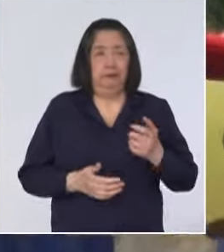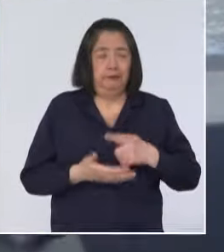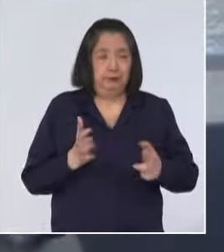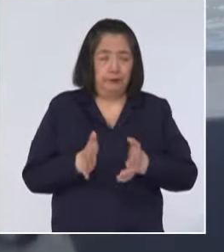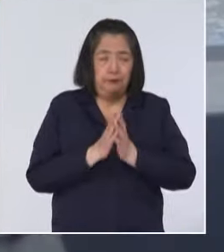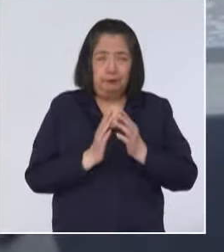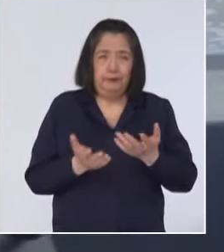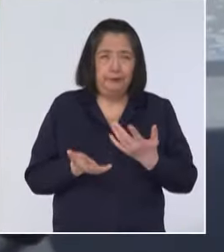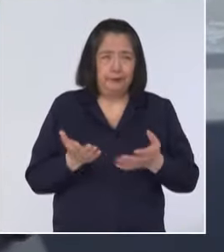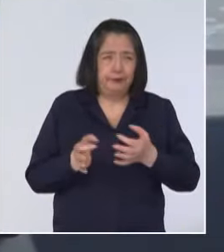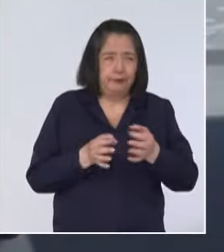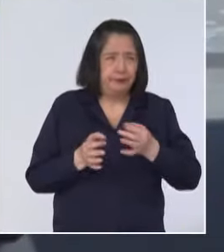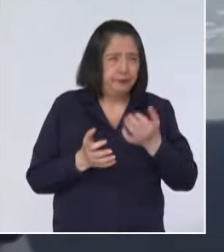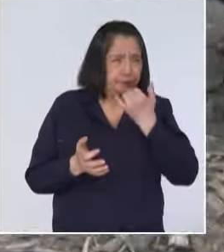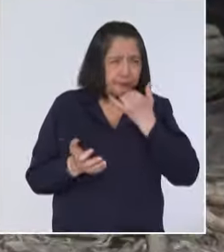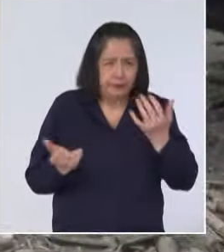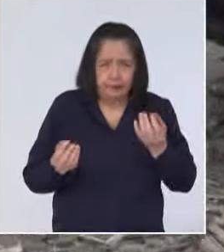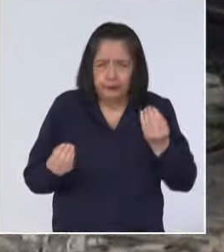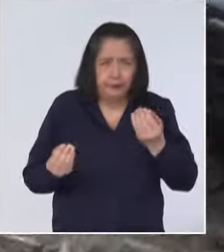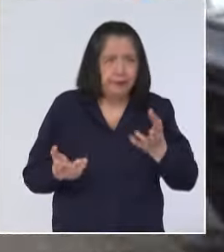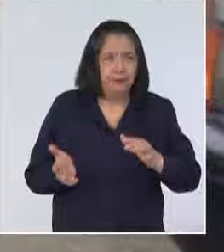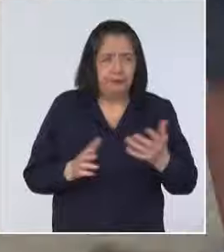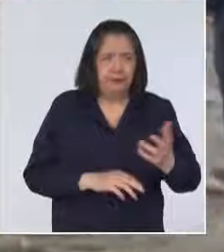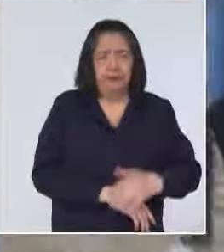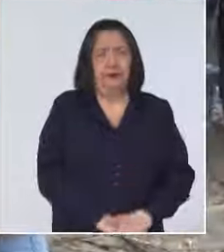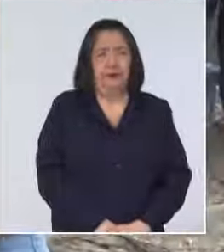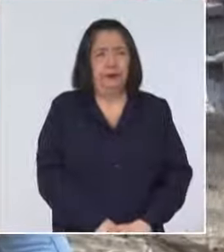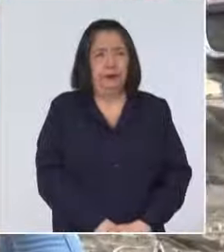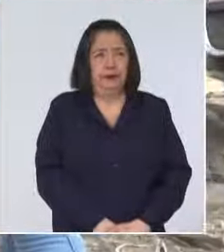pedían explicaciones de lo sucedido.